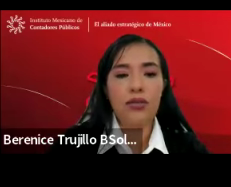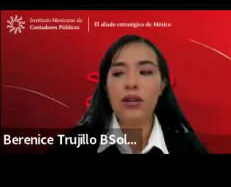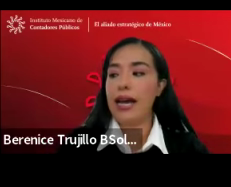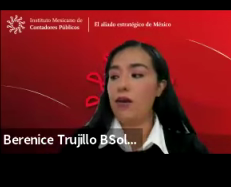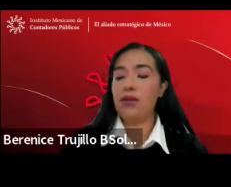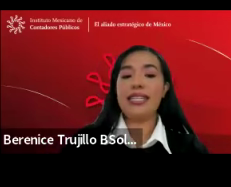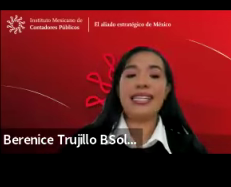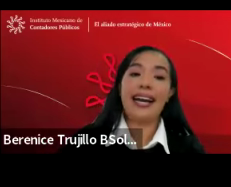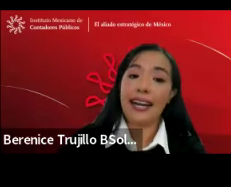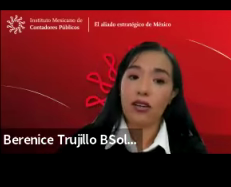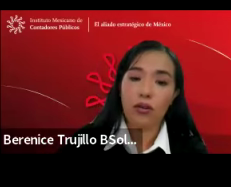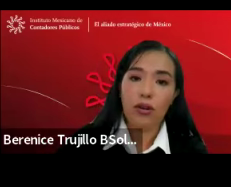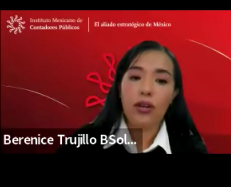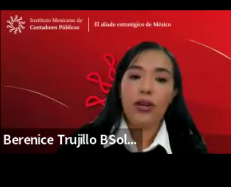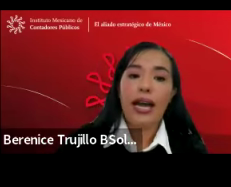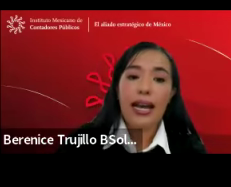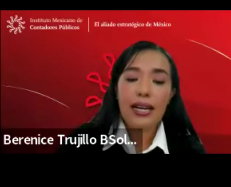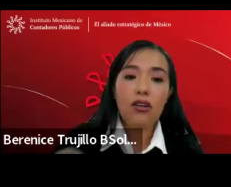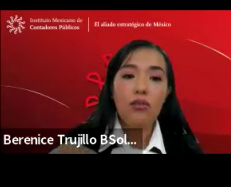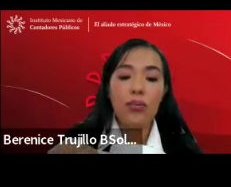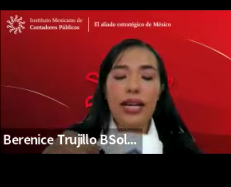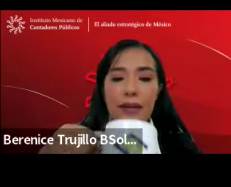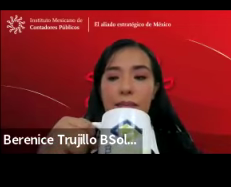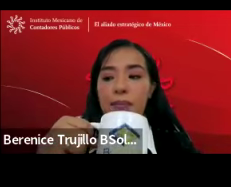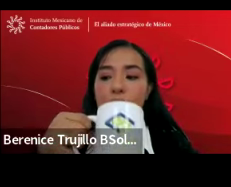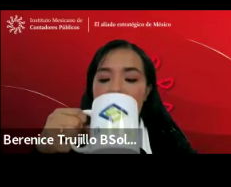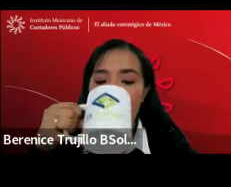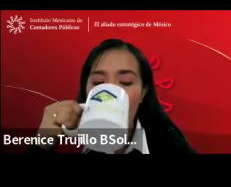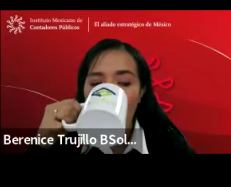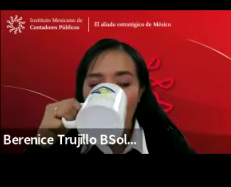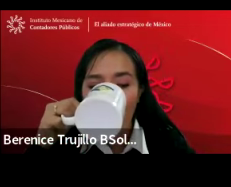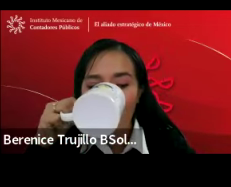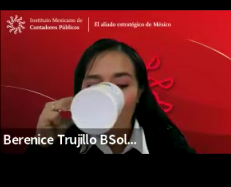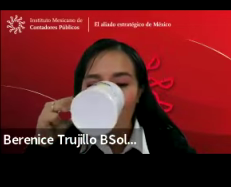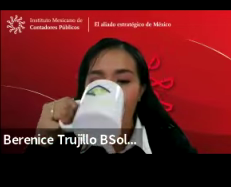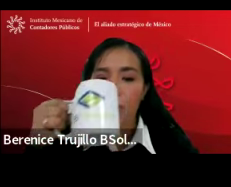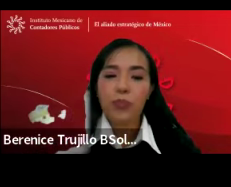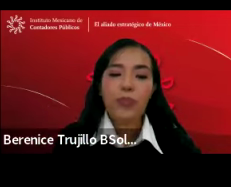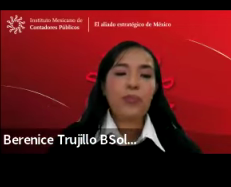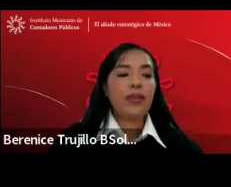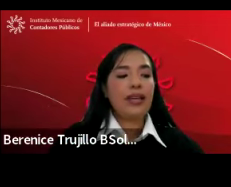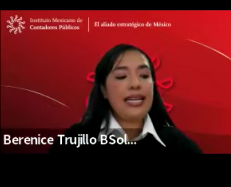mediano riesgo, aún así háganlo. Háganlo, ¿por qué? Porque